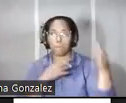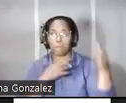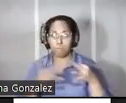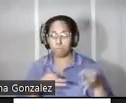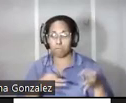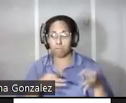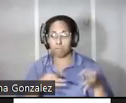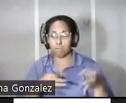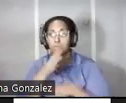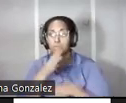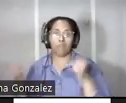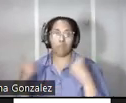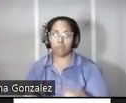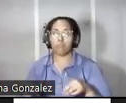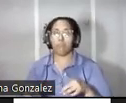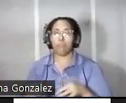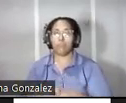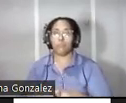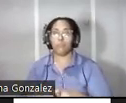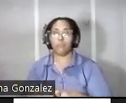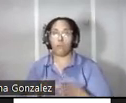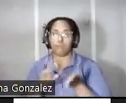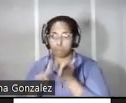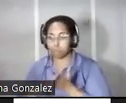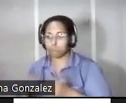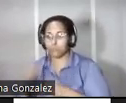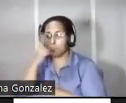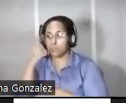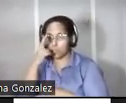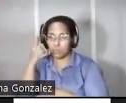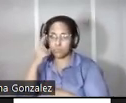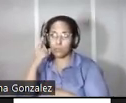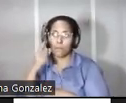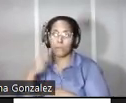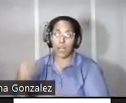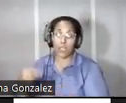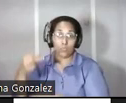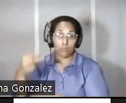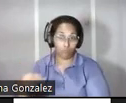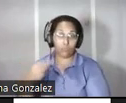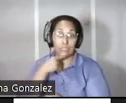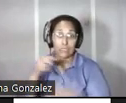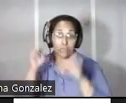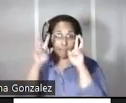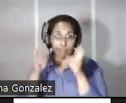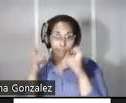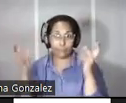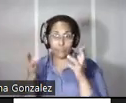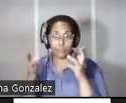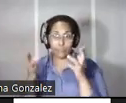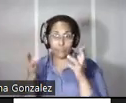explicaciones existentes para cometer ese tipo de crimen. Esta razón, según sostiene la historiografía sobre el